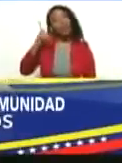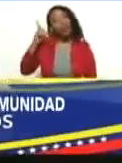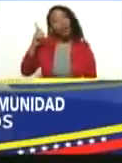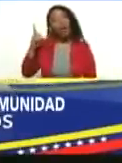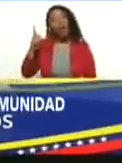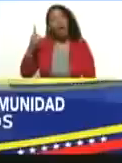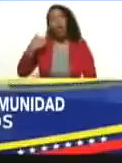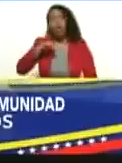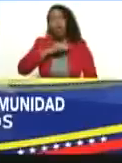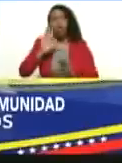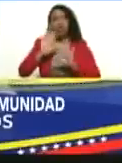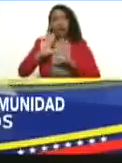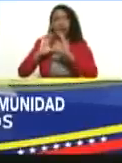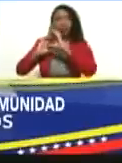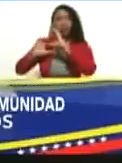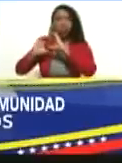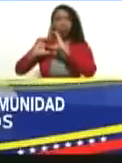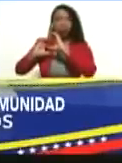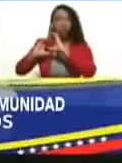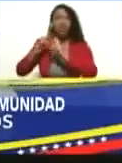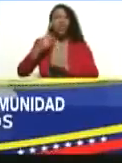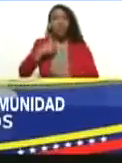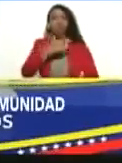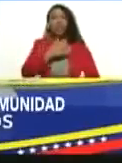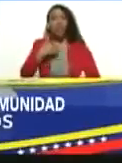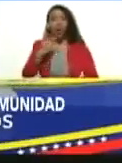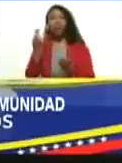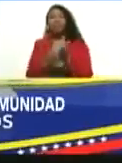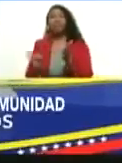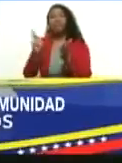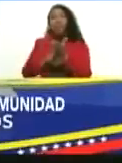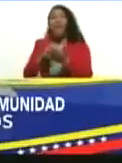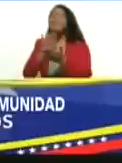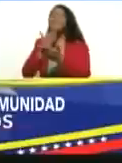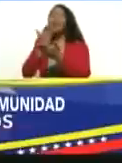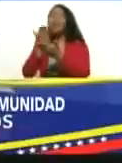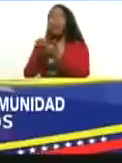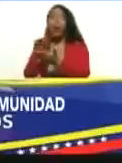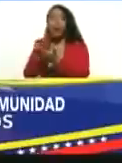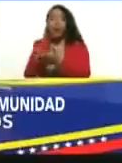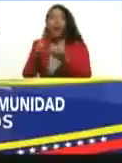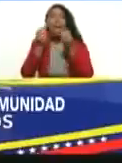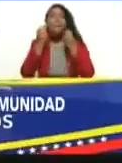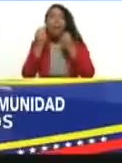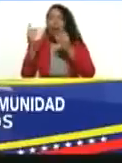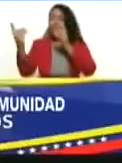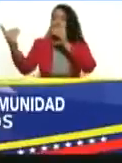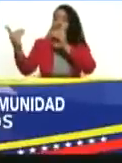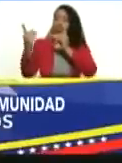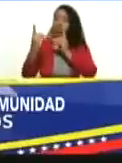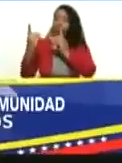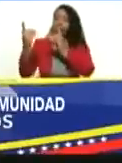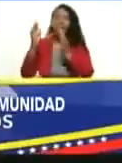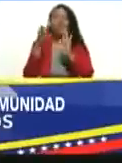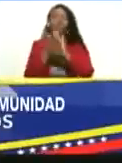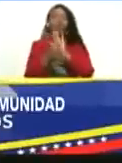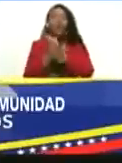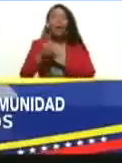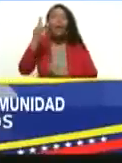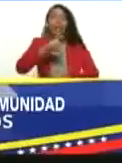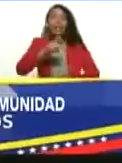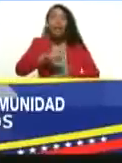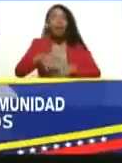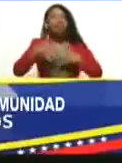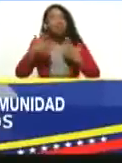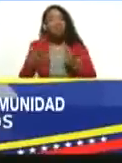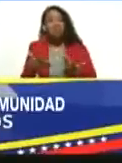hemos conversado quiero ratificarle mi propuesta para el debate sobre la necesidad de